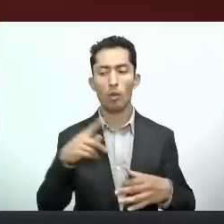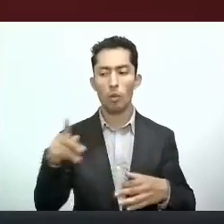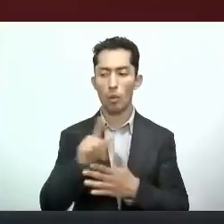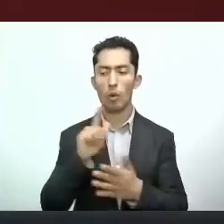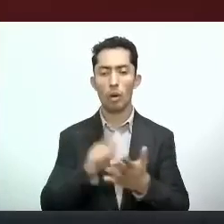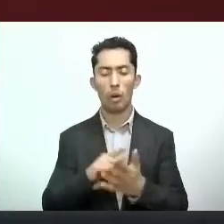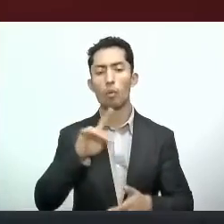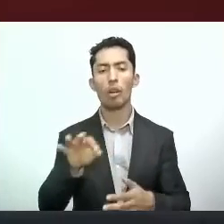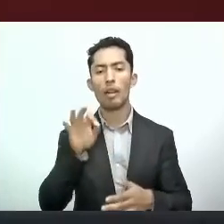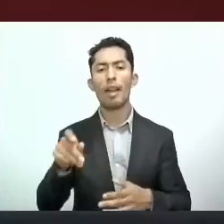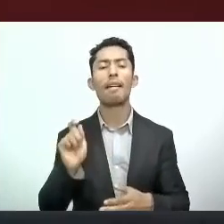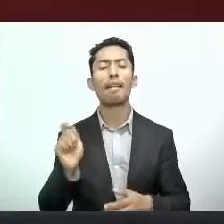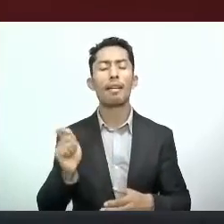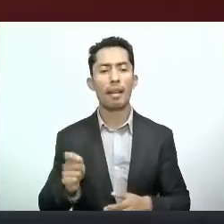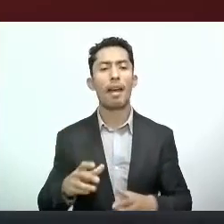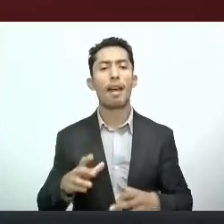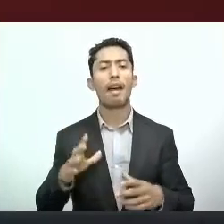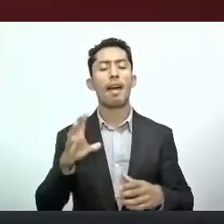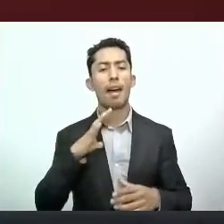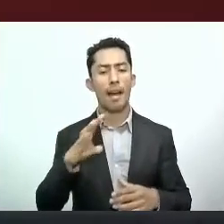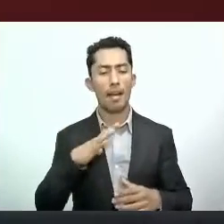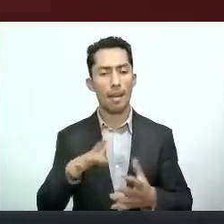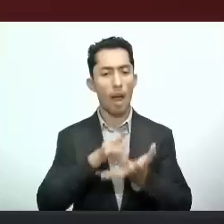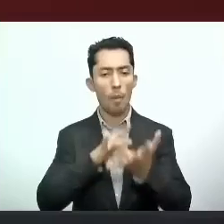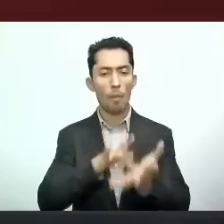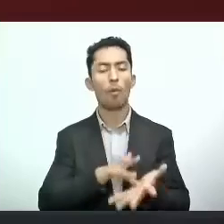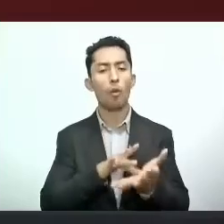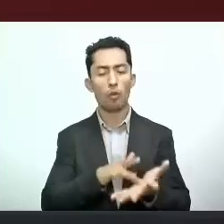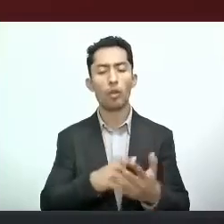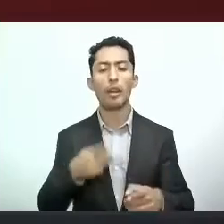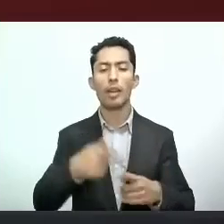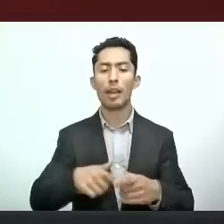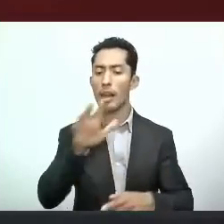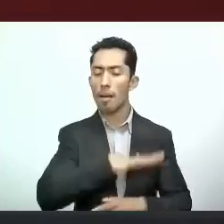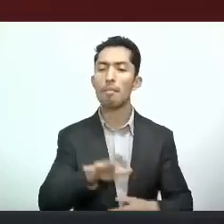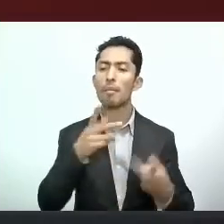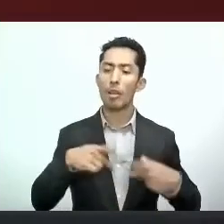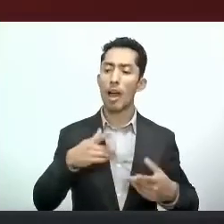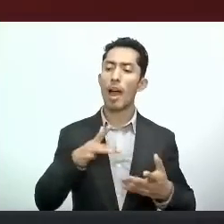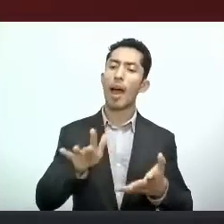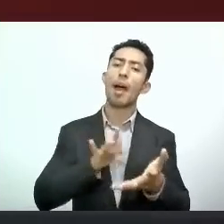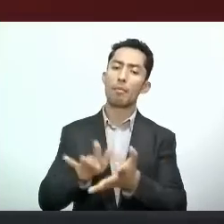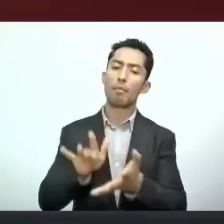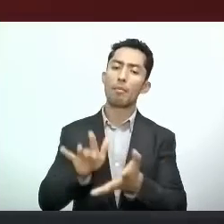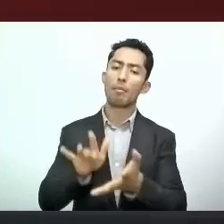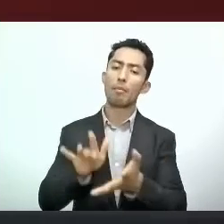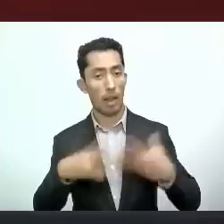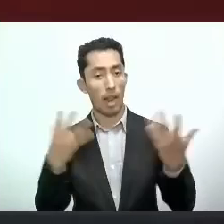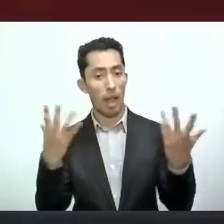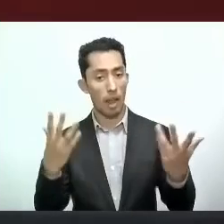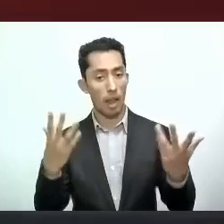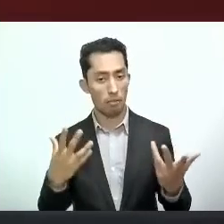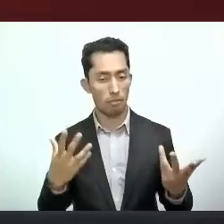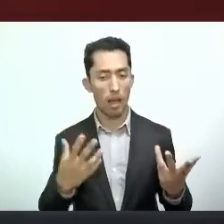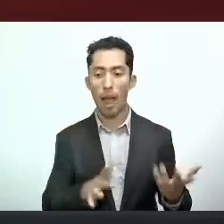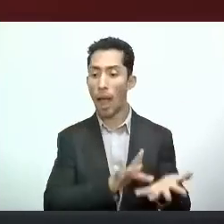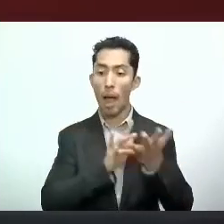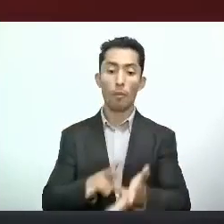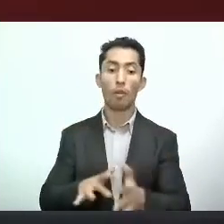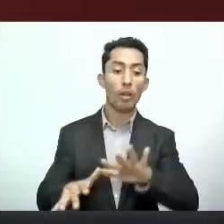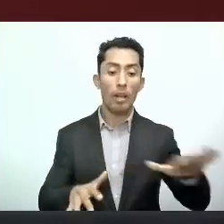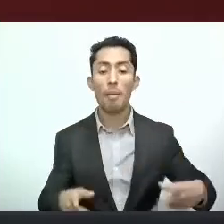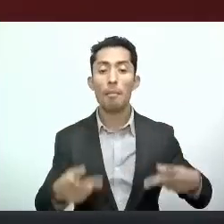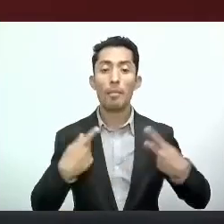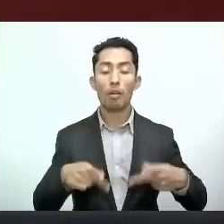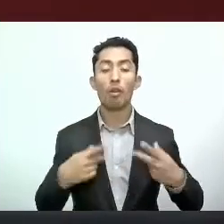radica en el apoyo que tenga de la ciudadanía. Pero claro, ¿cómo se va a obtener ese apoyo si históricamente